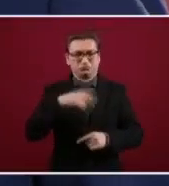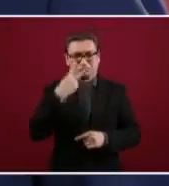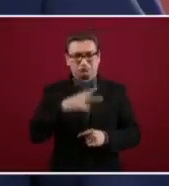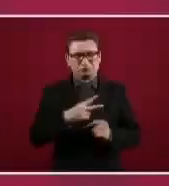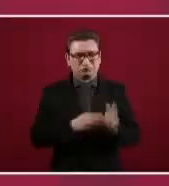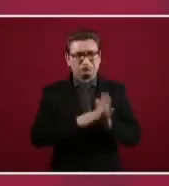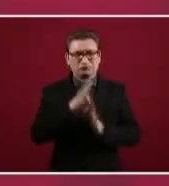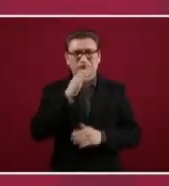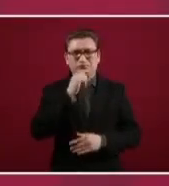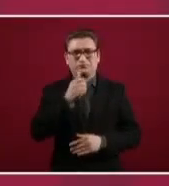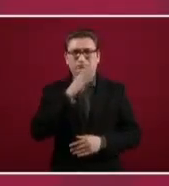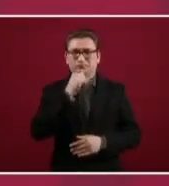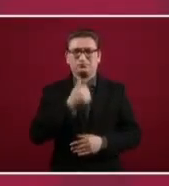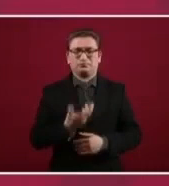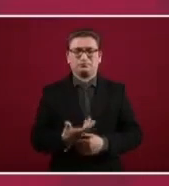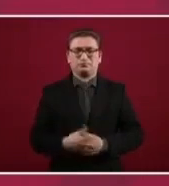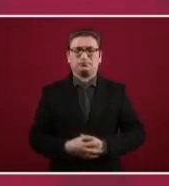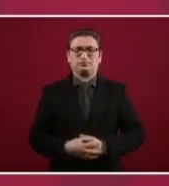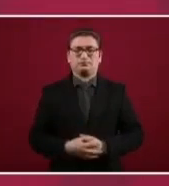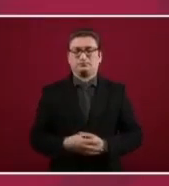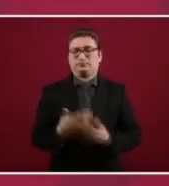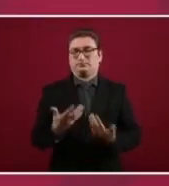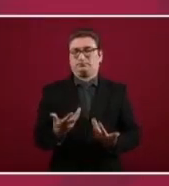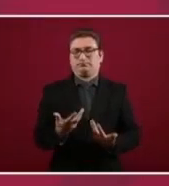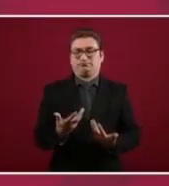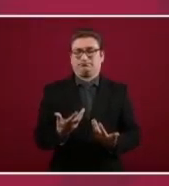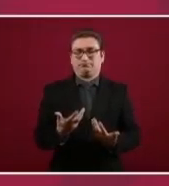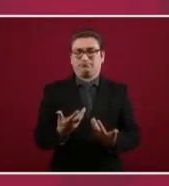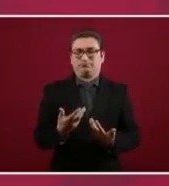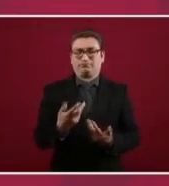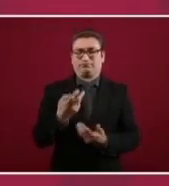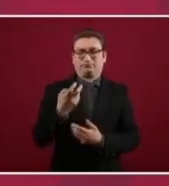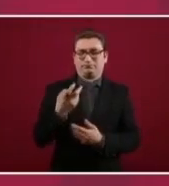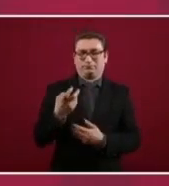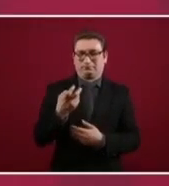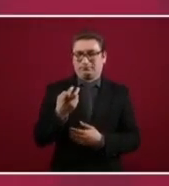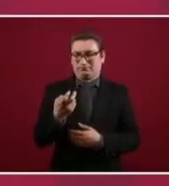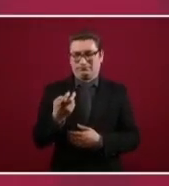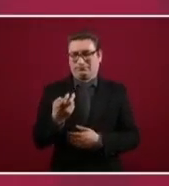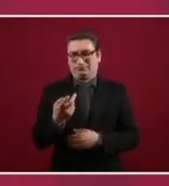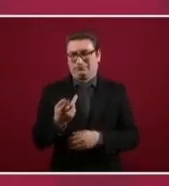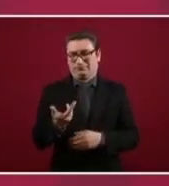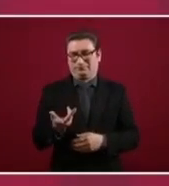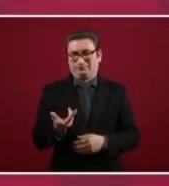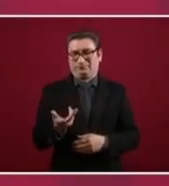no entonces no es ese factor